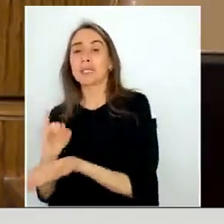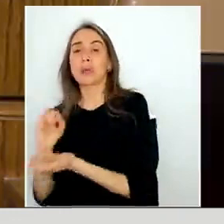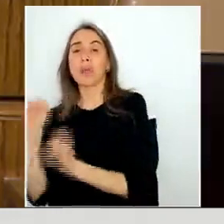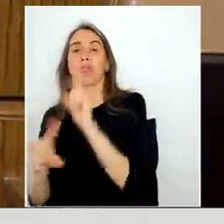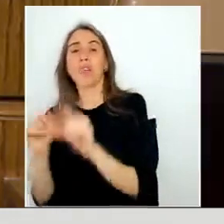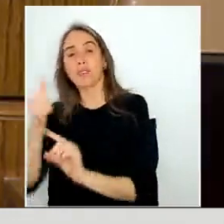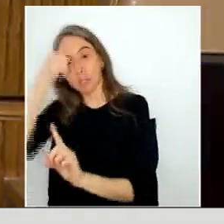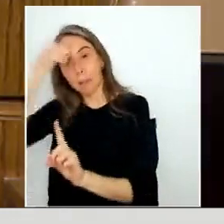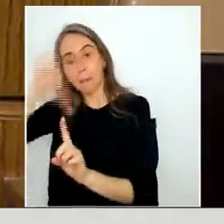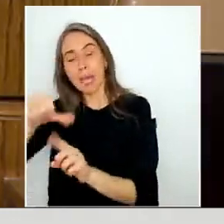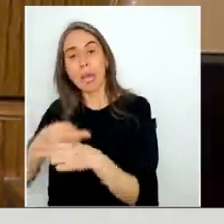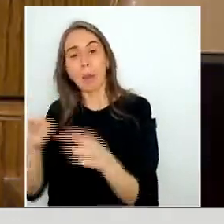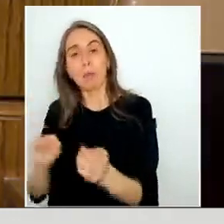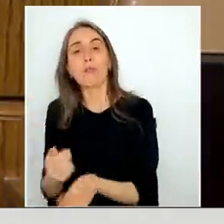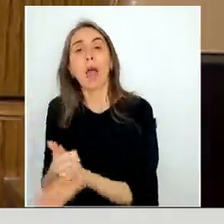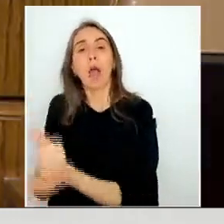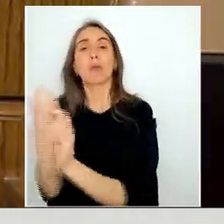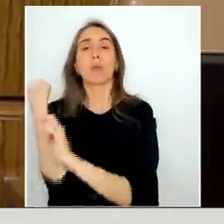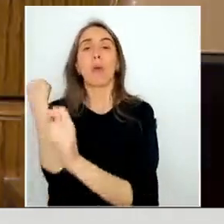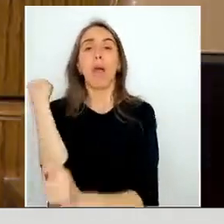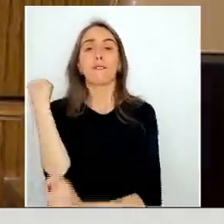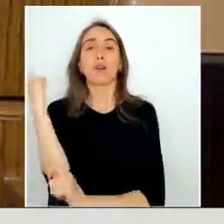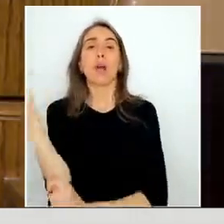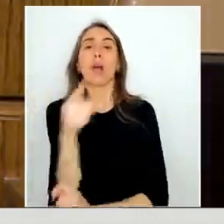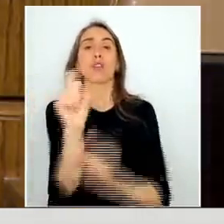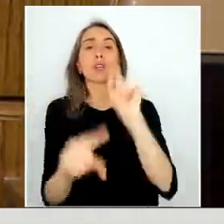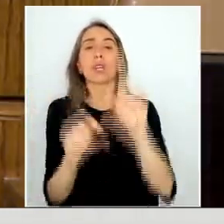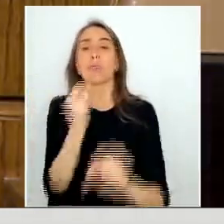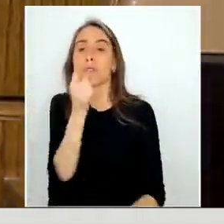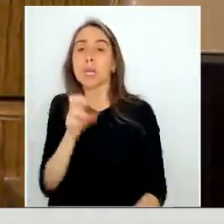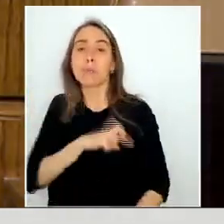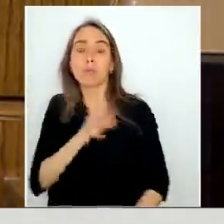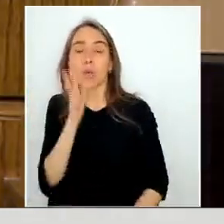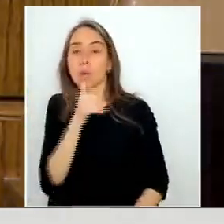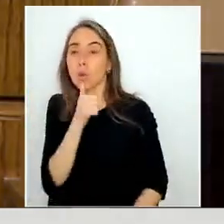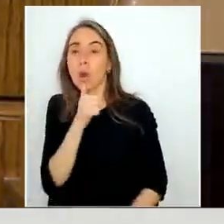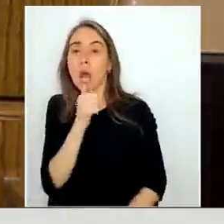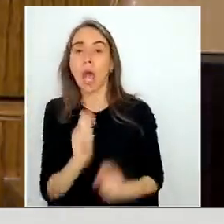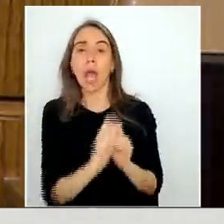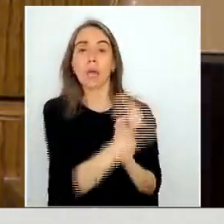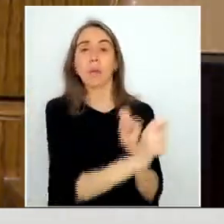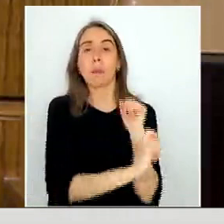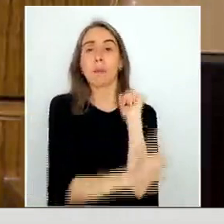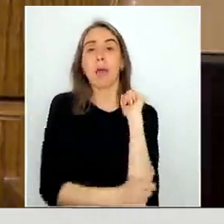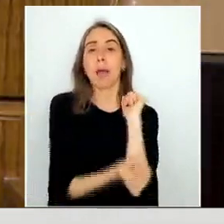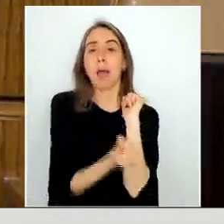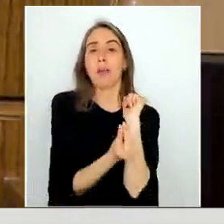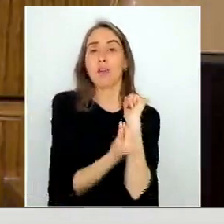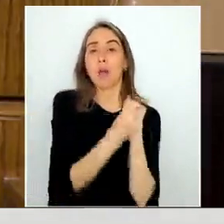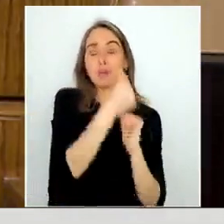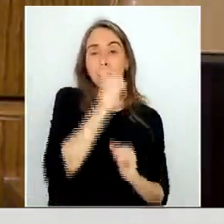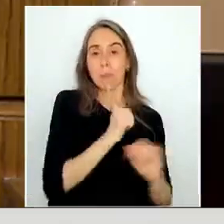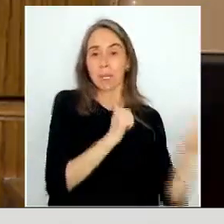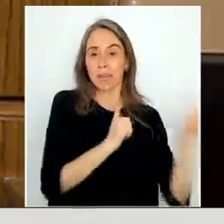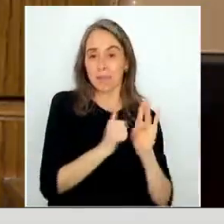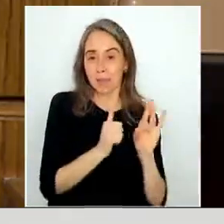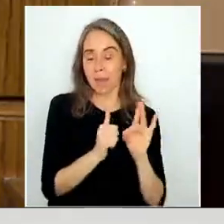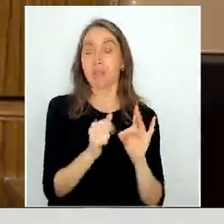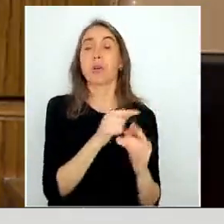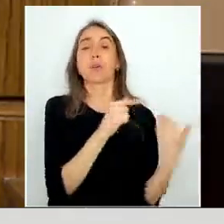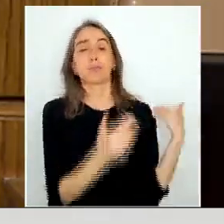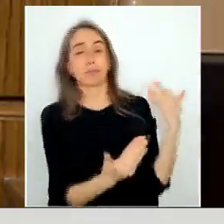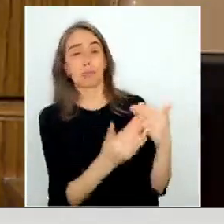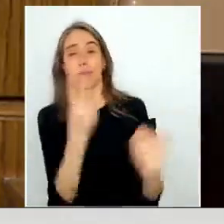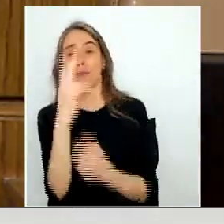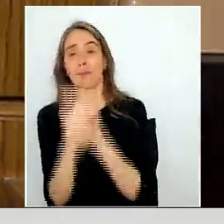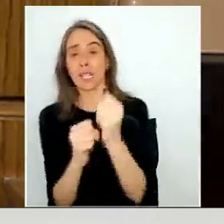provee asistencia y defensa a los imputados que no cuentan con una defensa privada desde dicha época la reforma procesal penal ha sido objeto